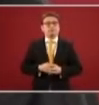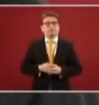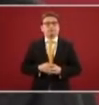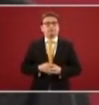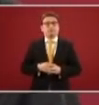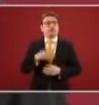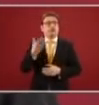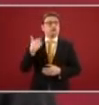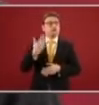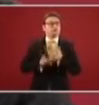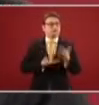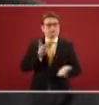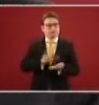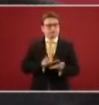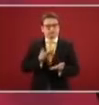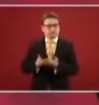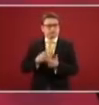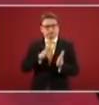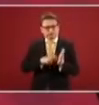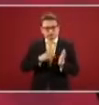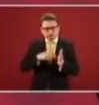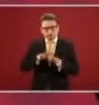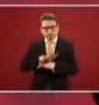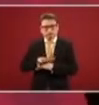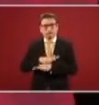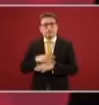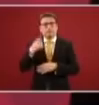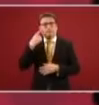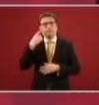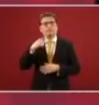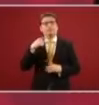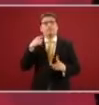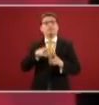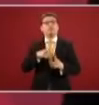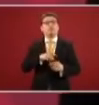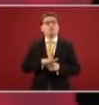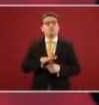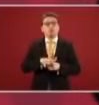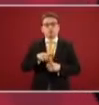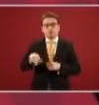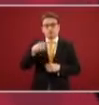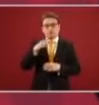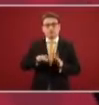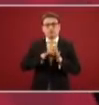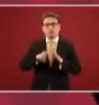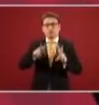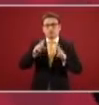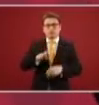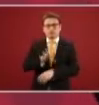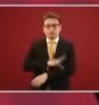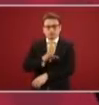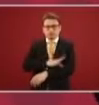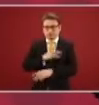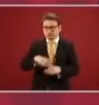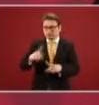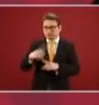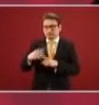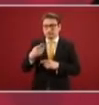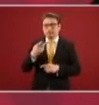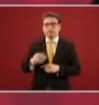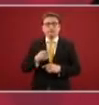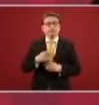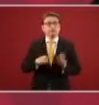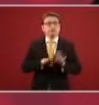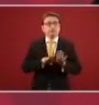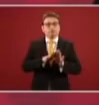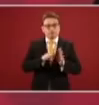fueron alargando hasta un promedio de casi 2 horas diarias. Imagínense lo que pierde de tiempo el presidente. Y en cada una